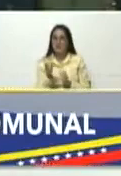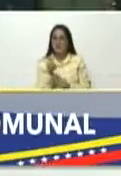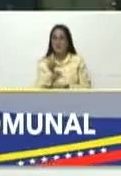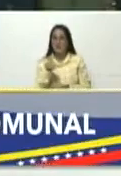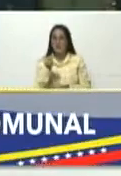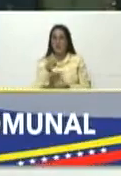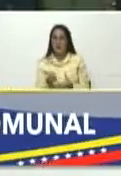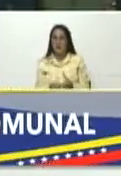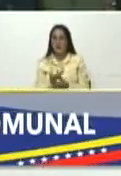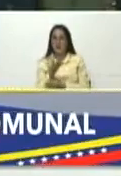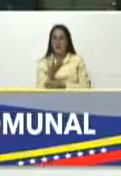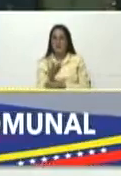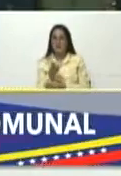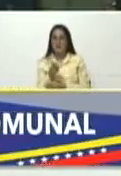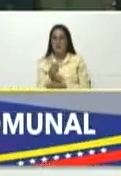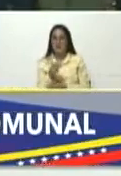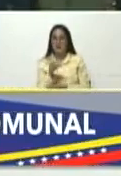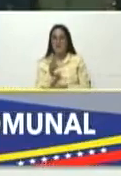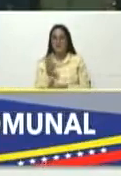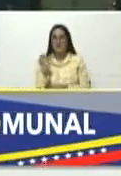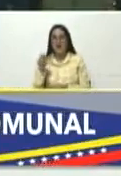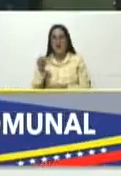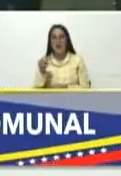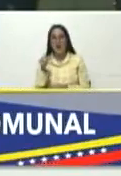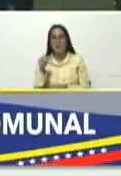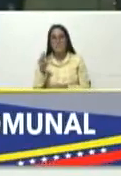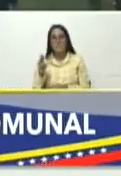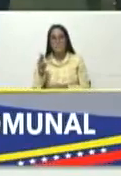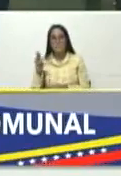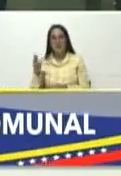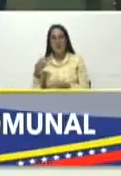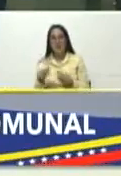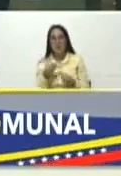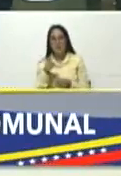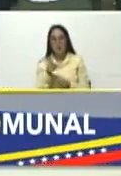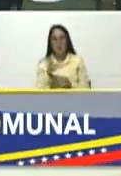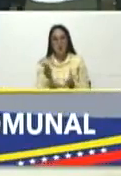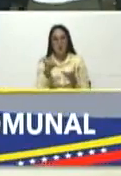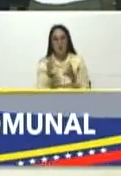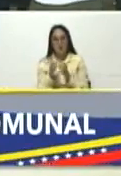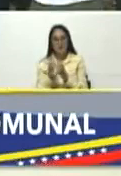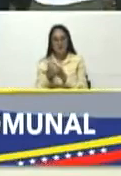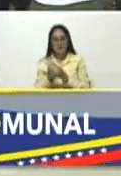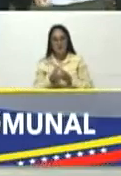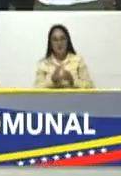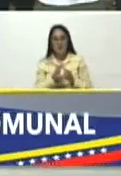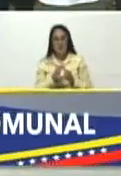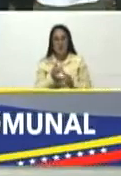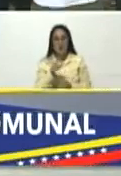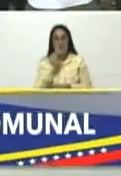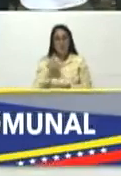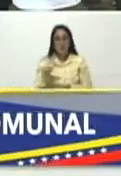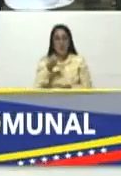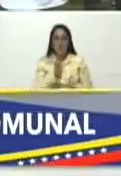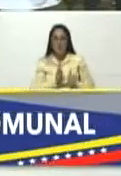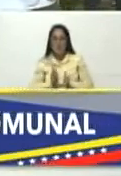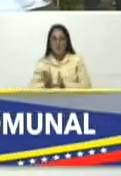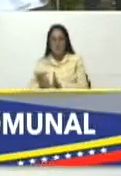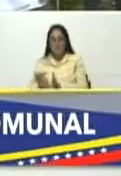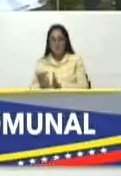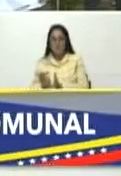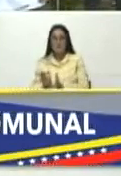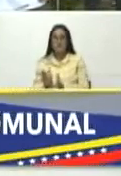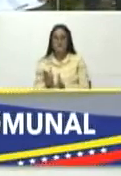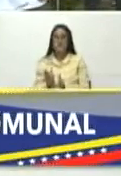ha creado, que es la BenApp, y cómo ella, a través de la organización de nuestro pueblo, a través de